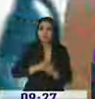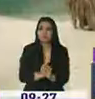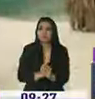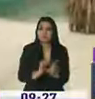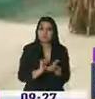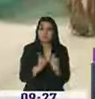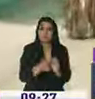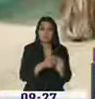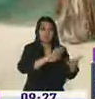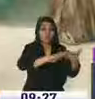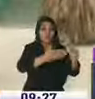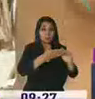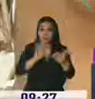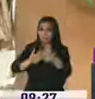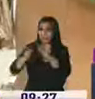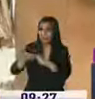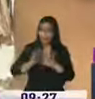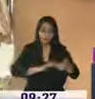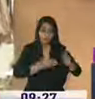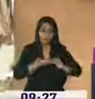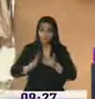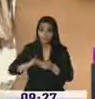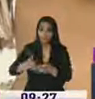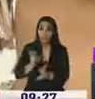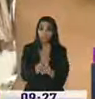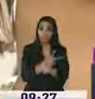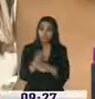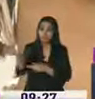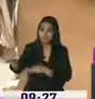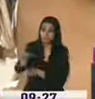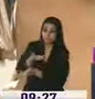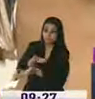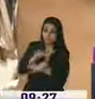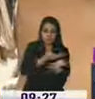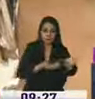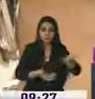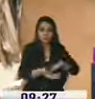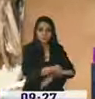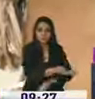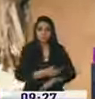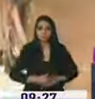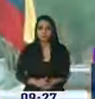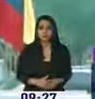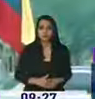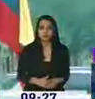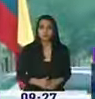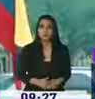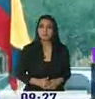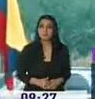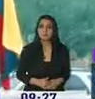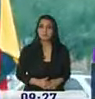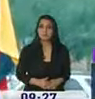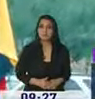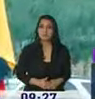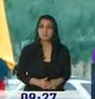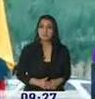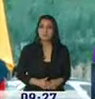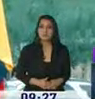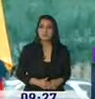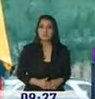cada comunidad intercambiaban sus productos. Al sol naciente de cada mañana, a la primavera, a la